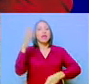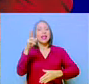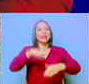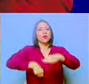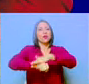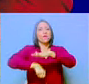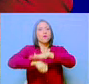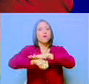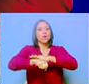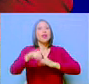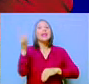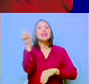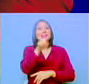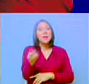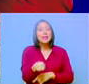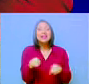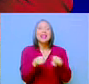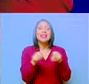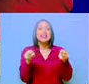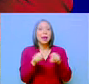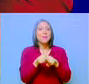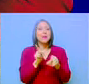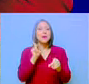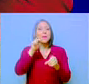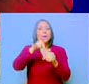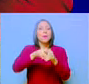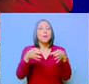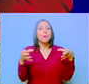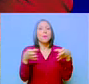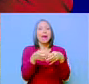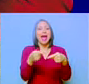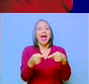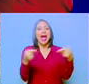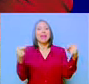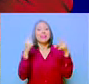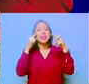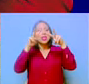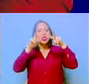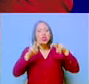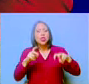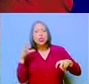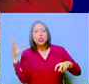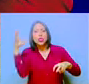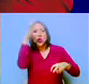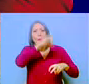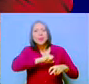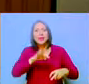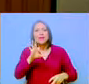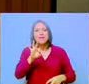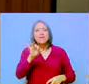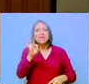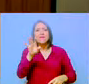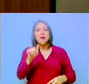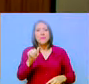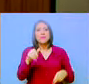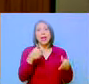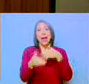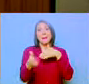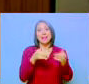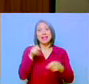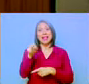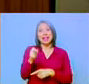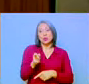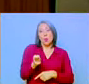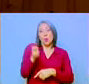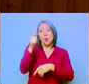del saprissa y también integrante del panel anti doping de la fifa a pesar de esta valoración hace pocos días